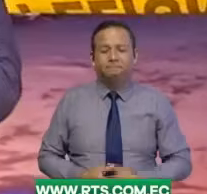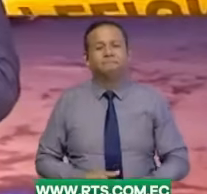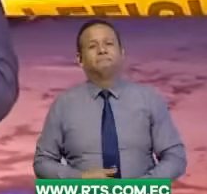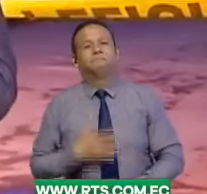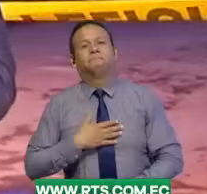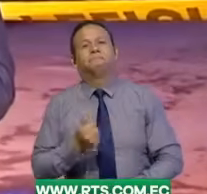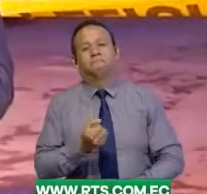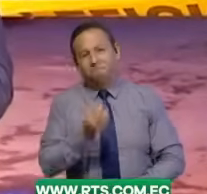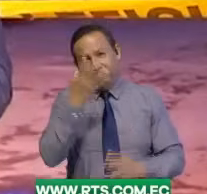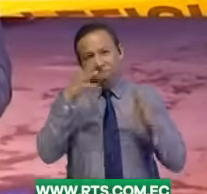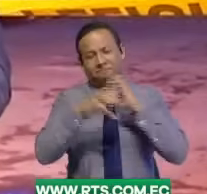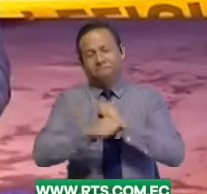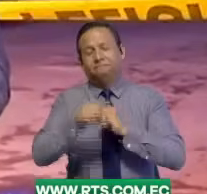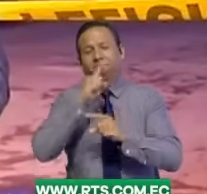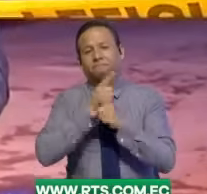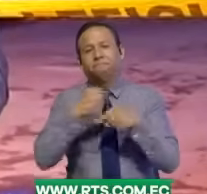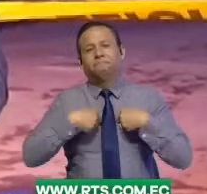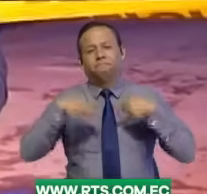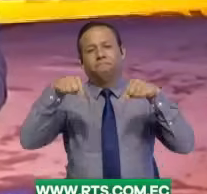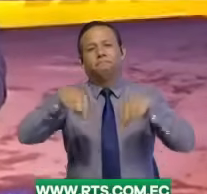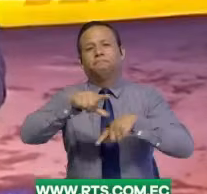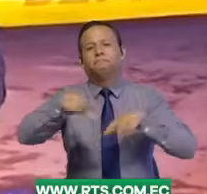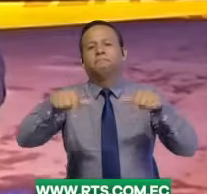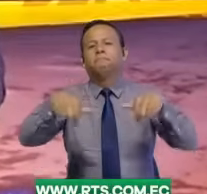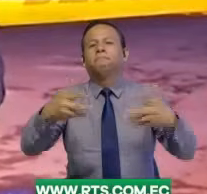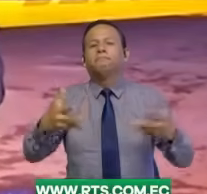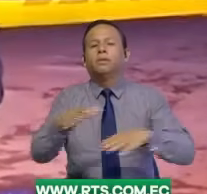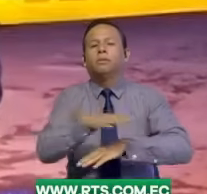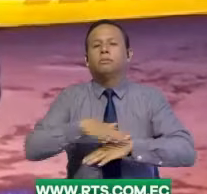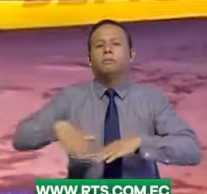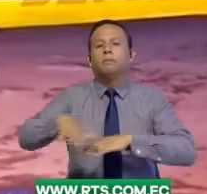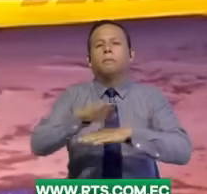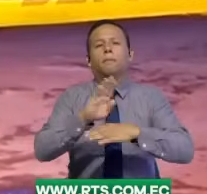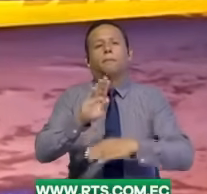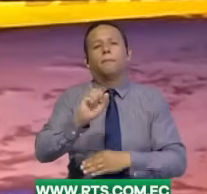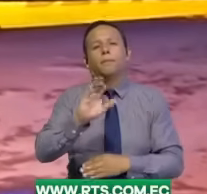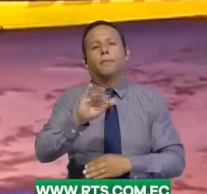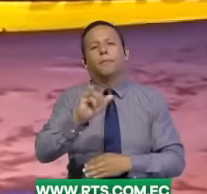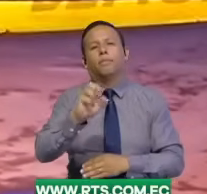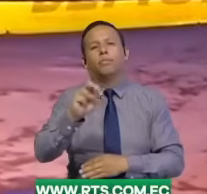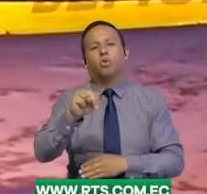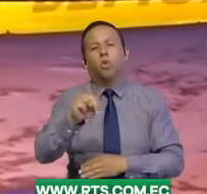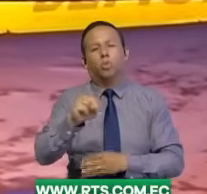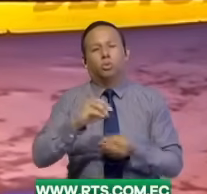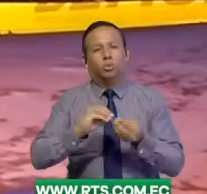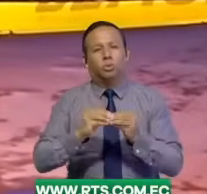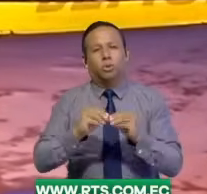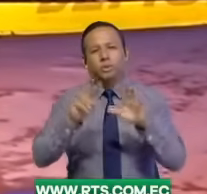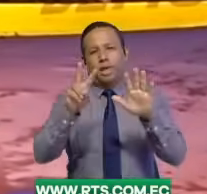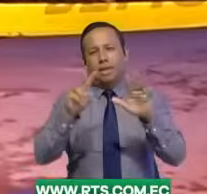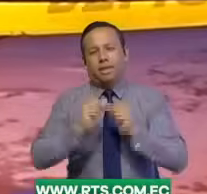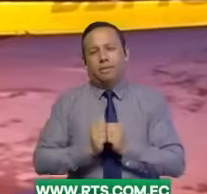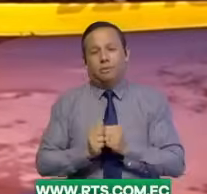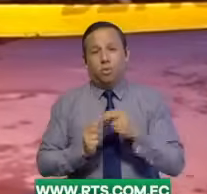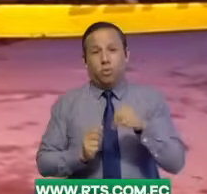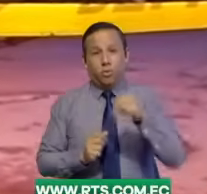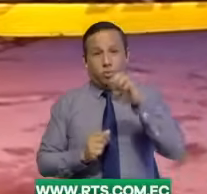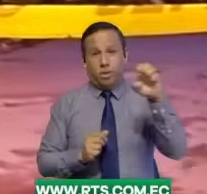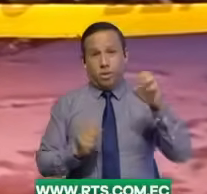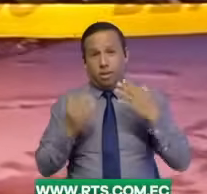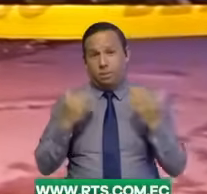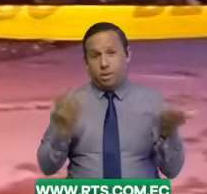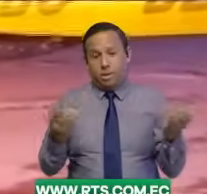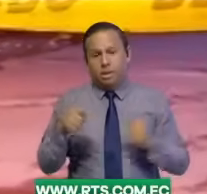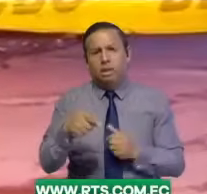Buenas noches, Anali. Así es, estamos en el bloque 7 de Vacío Popular, eso al noroeste de Guayaquil, donde hace aproximadamente una hora se